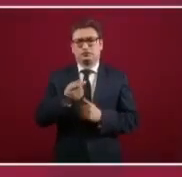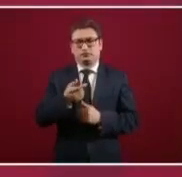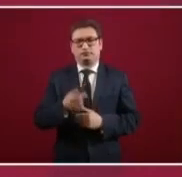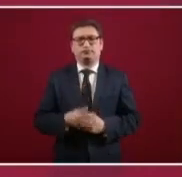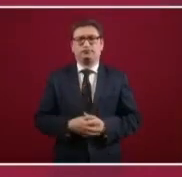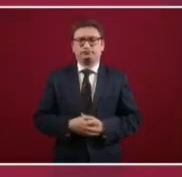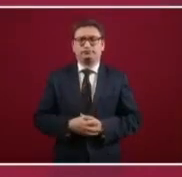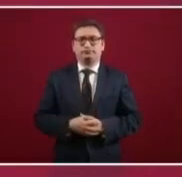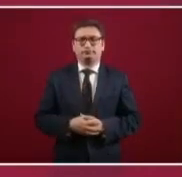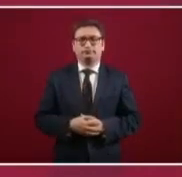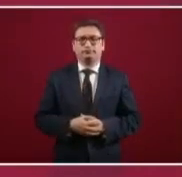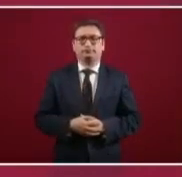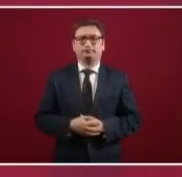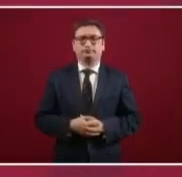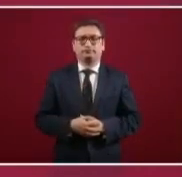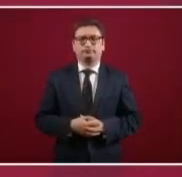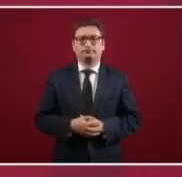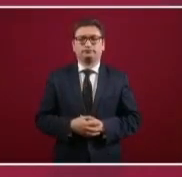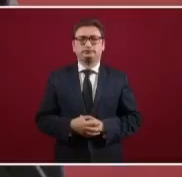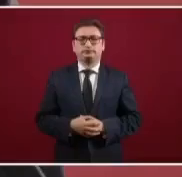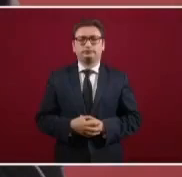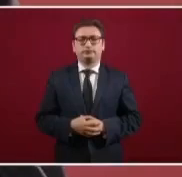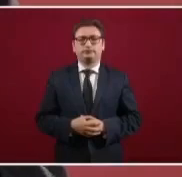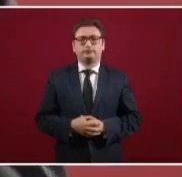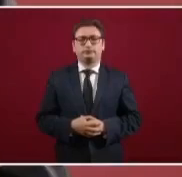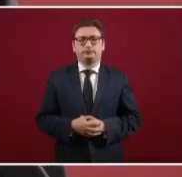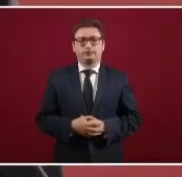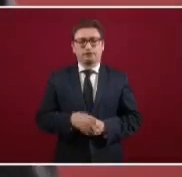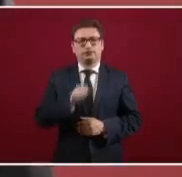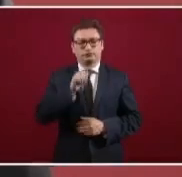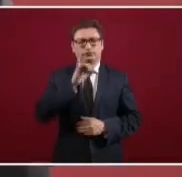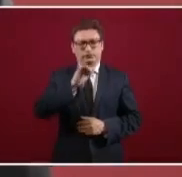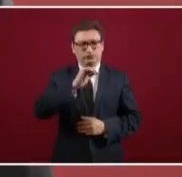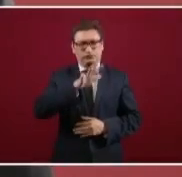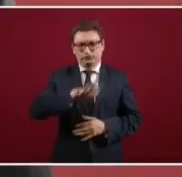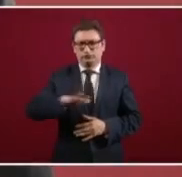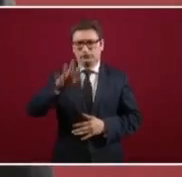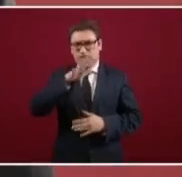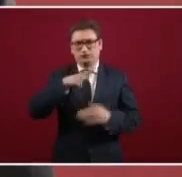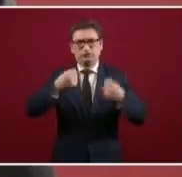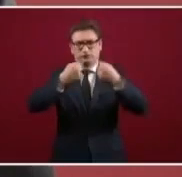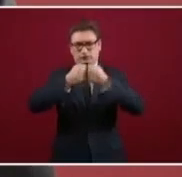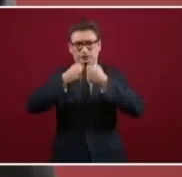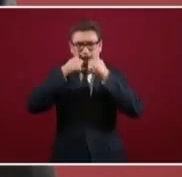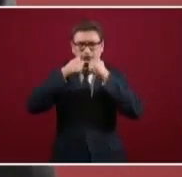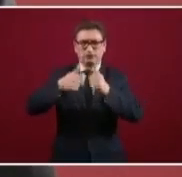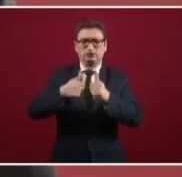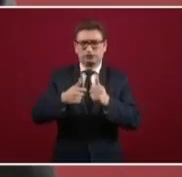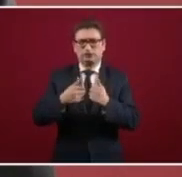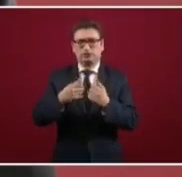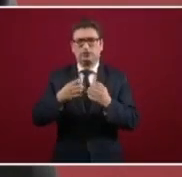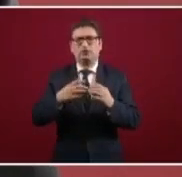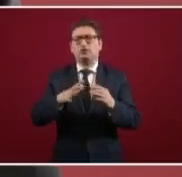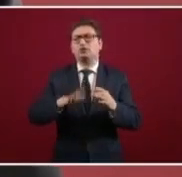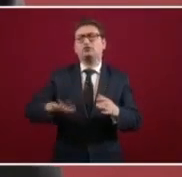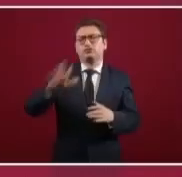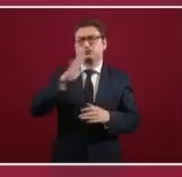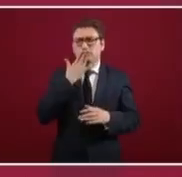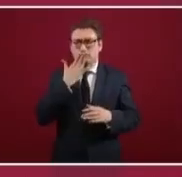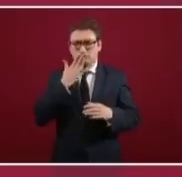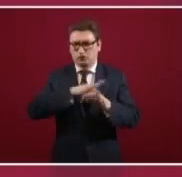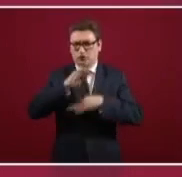entonces sí este estamos atendiendo a todo sonora